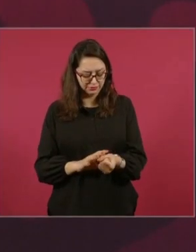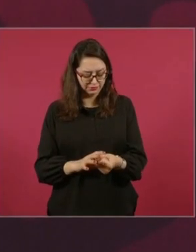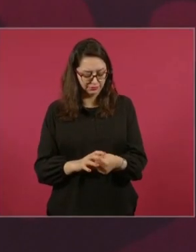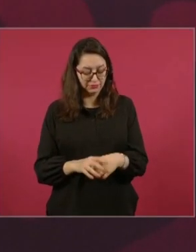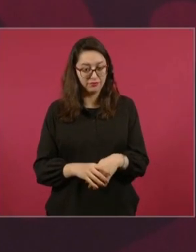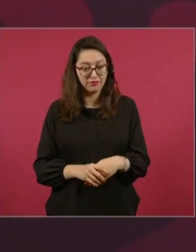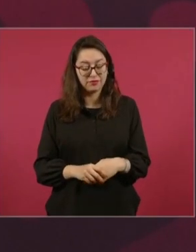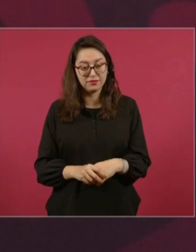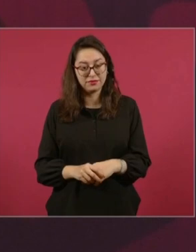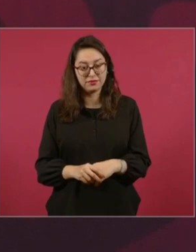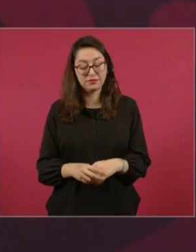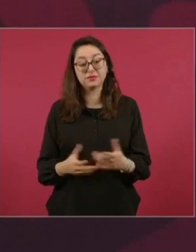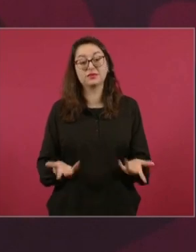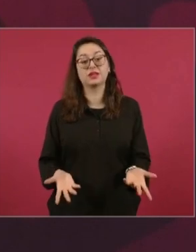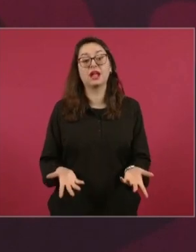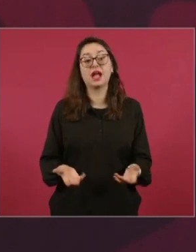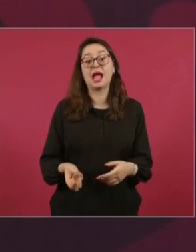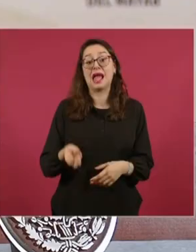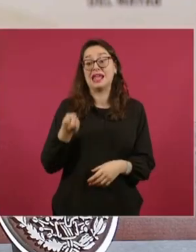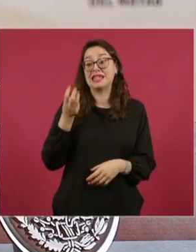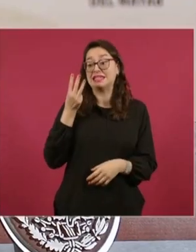3 billones a